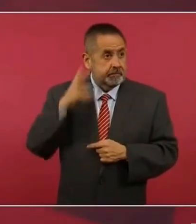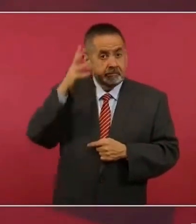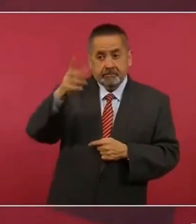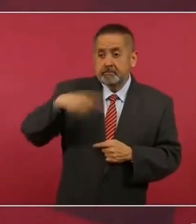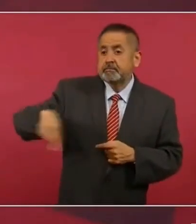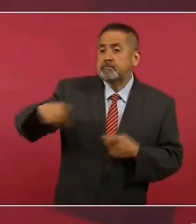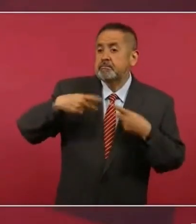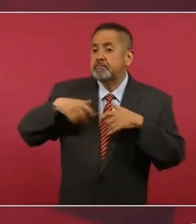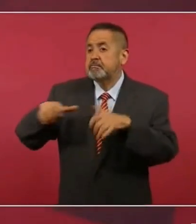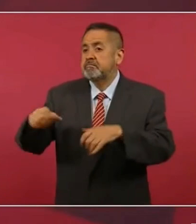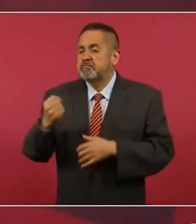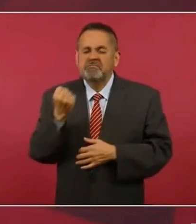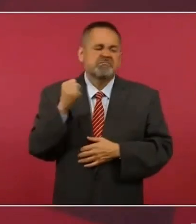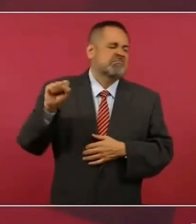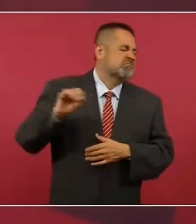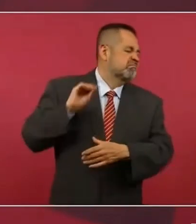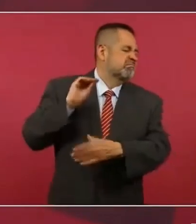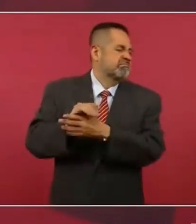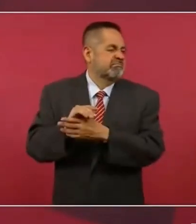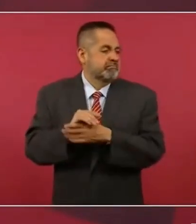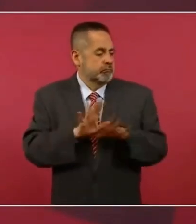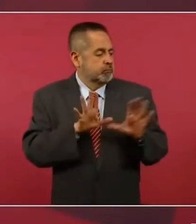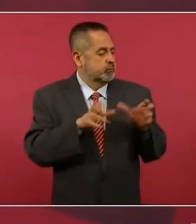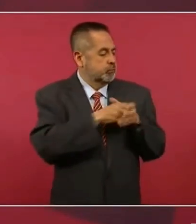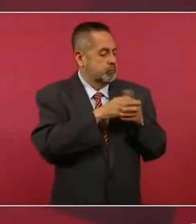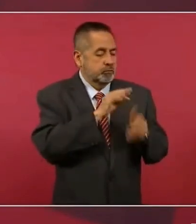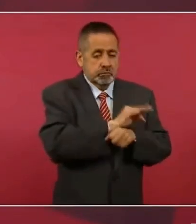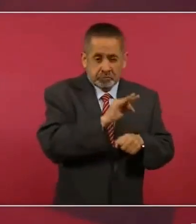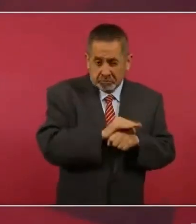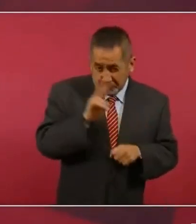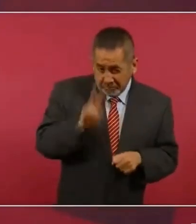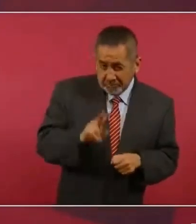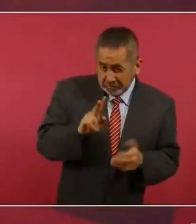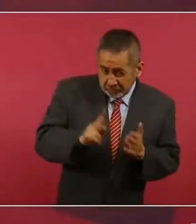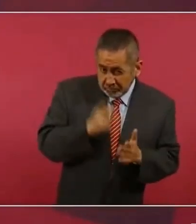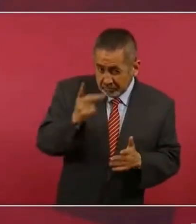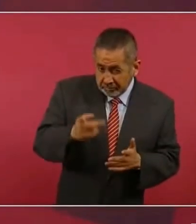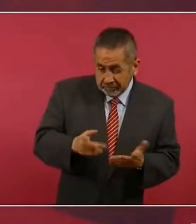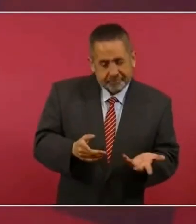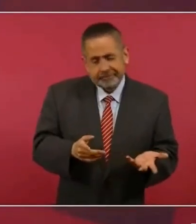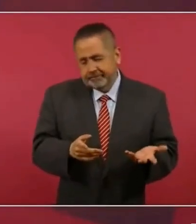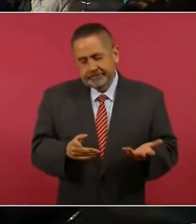México, a la mayoría de los mexicanos, a los pobres